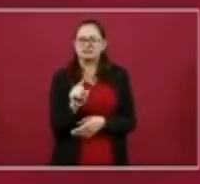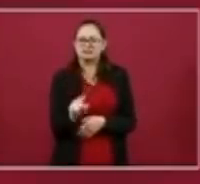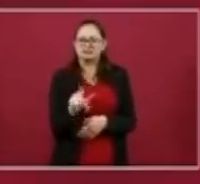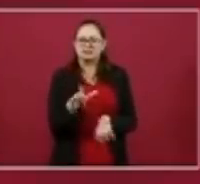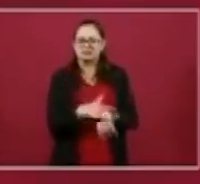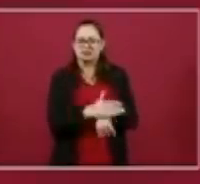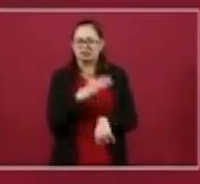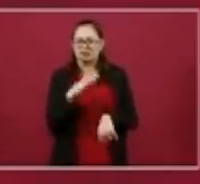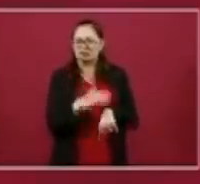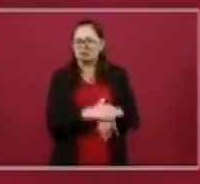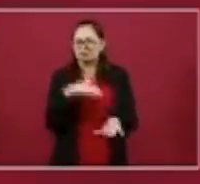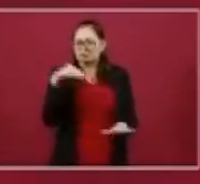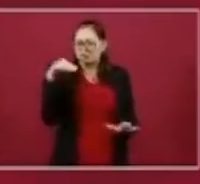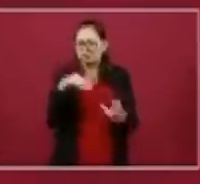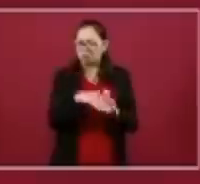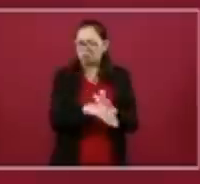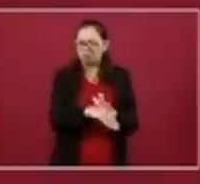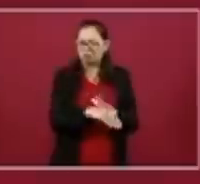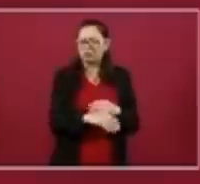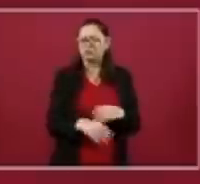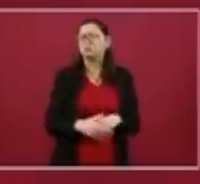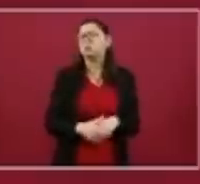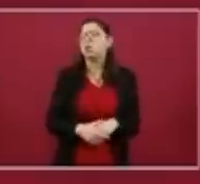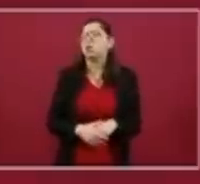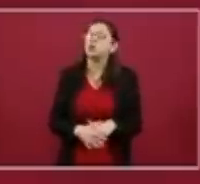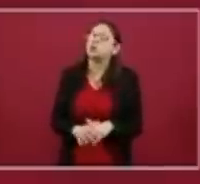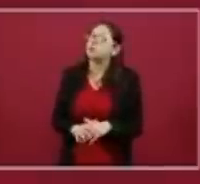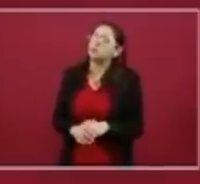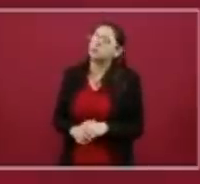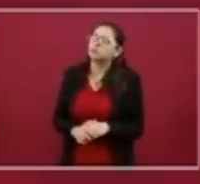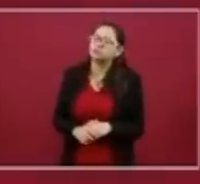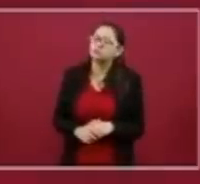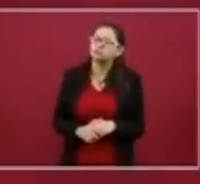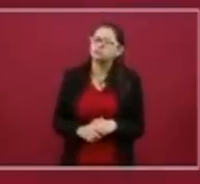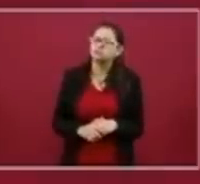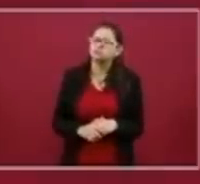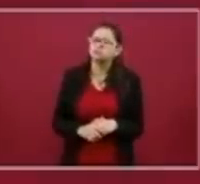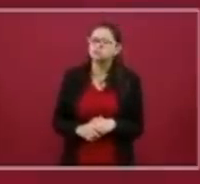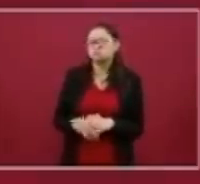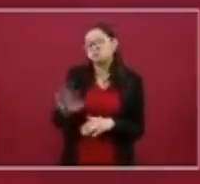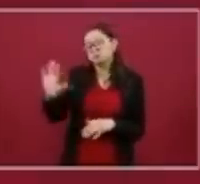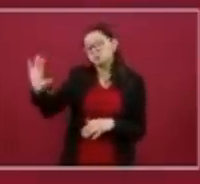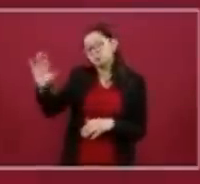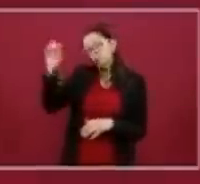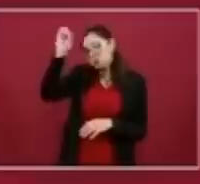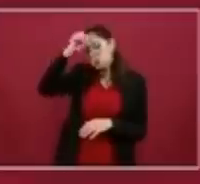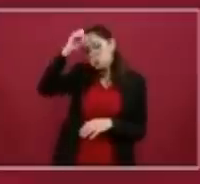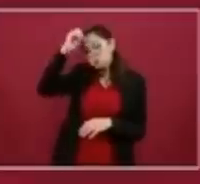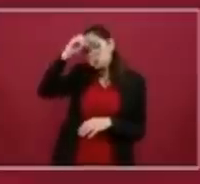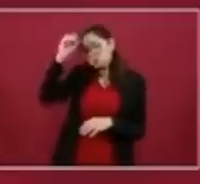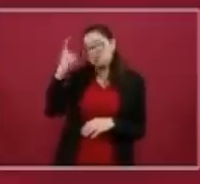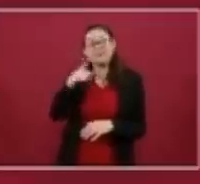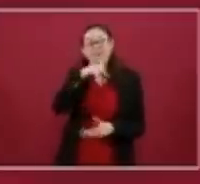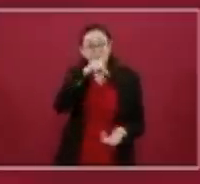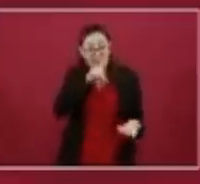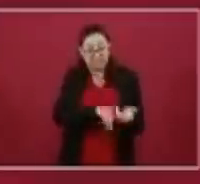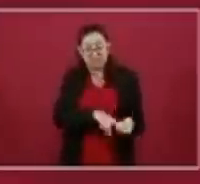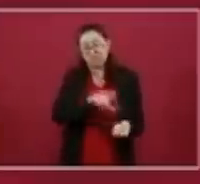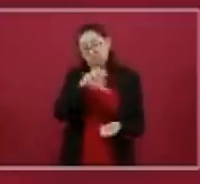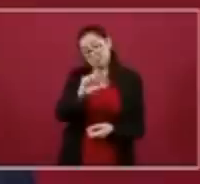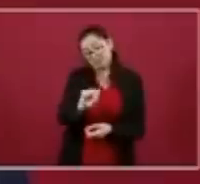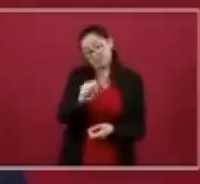calificación. No, son opiniones. A mí me dicen los técnicos de Hacienda que